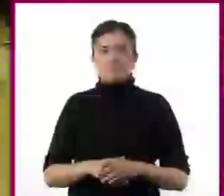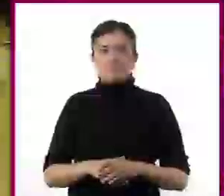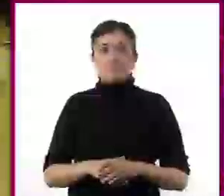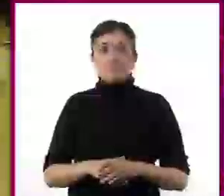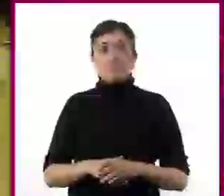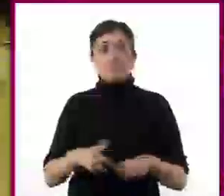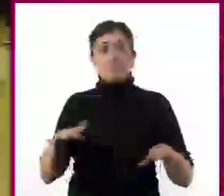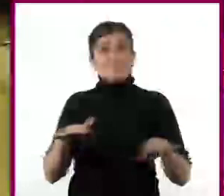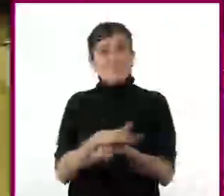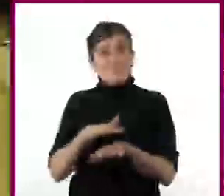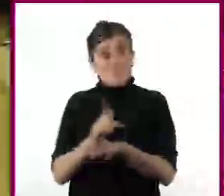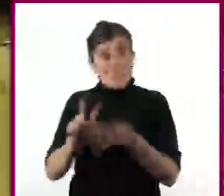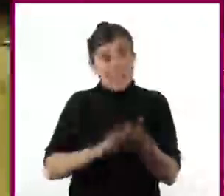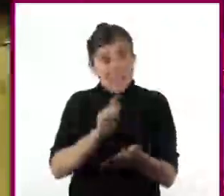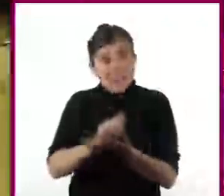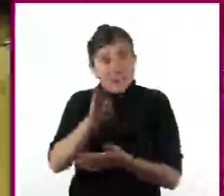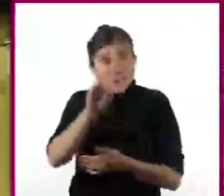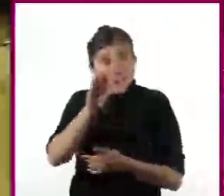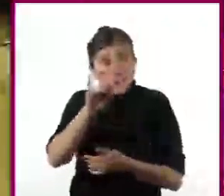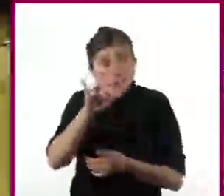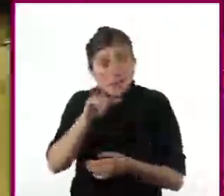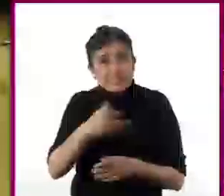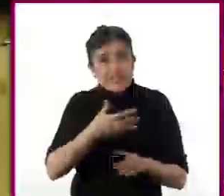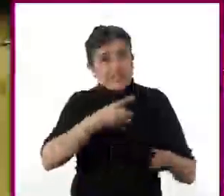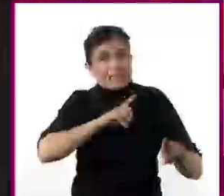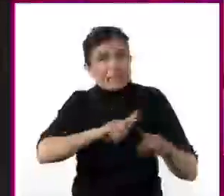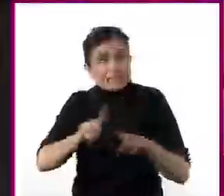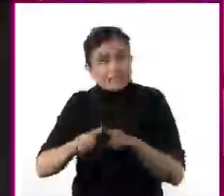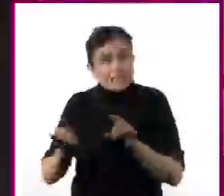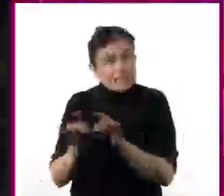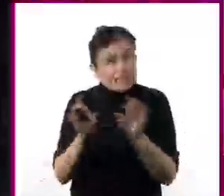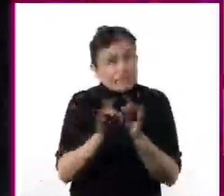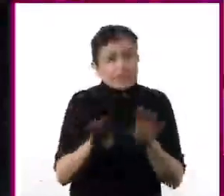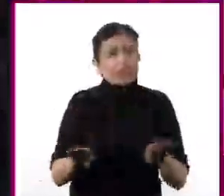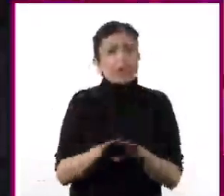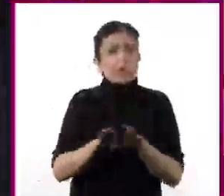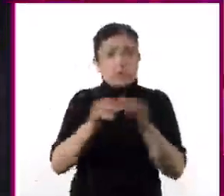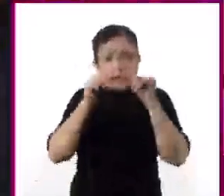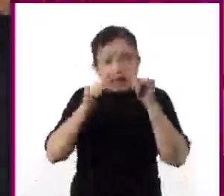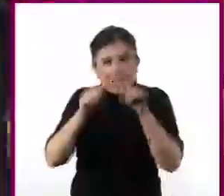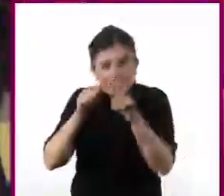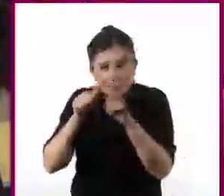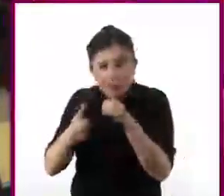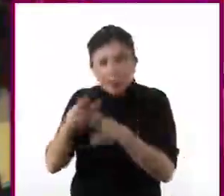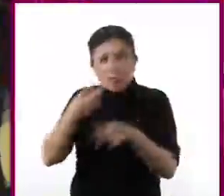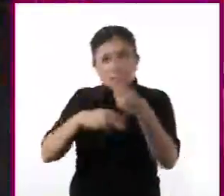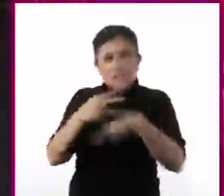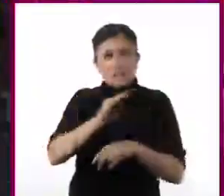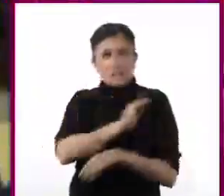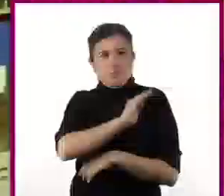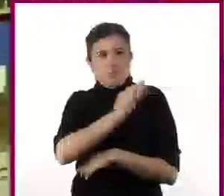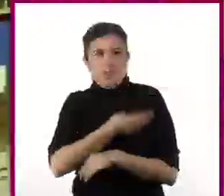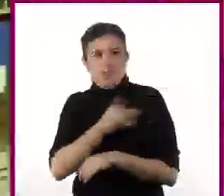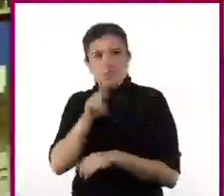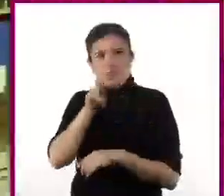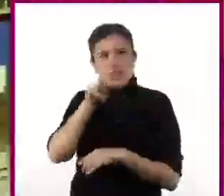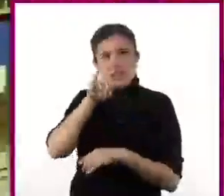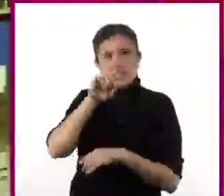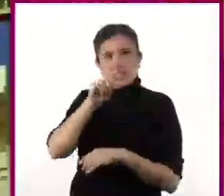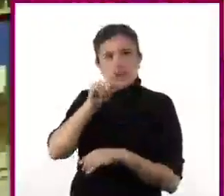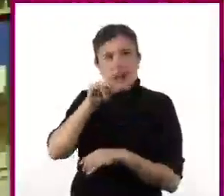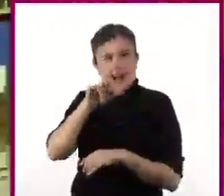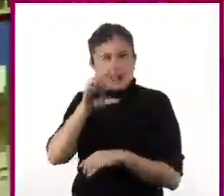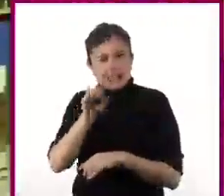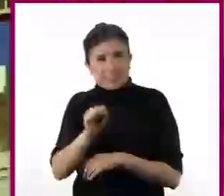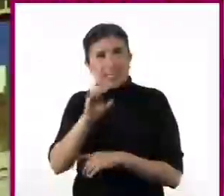Las reformas borbónicas tuvieron múltiples consecuencias, como la tensión que suscitaron entre los españoles peninsulares y los